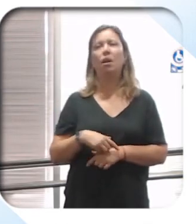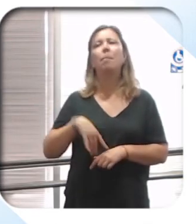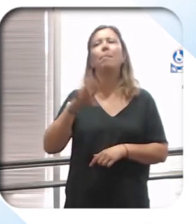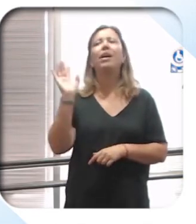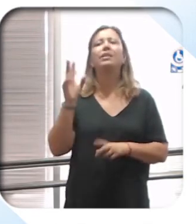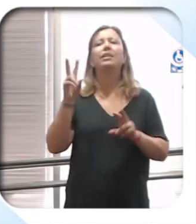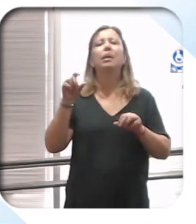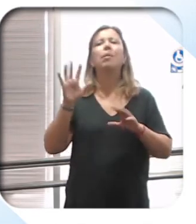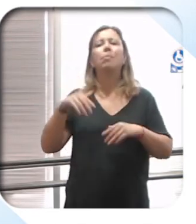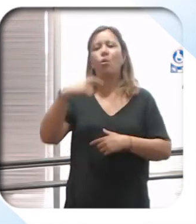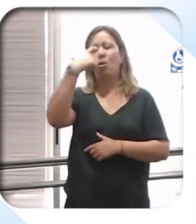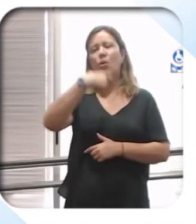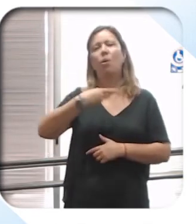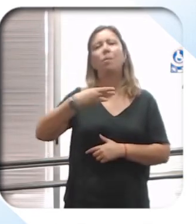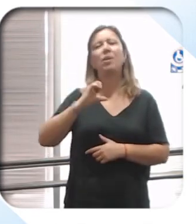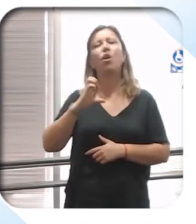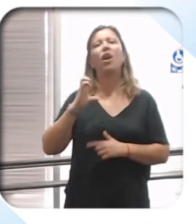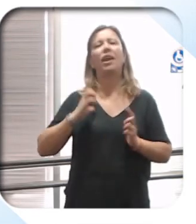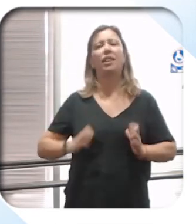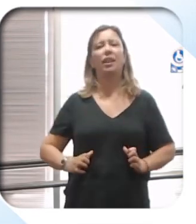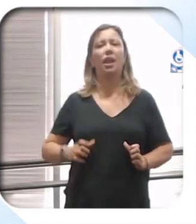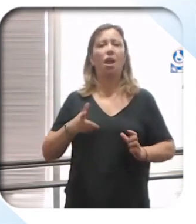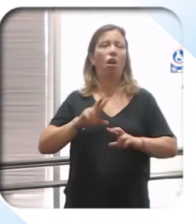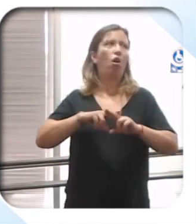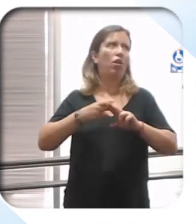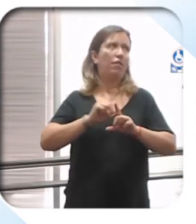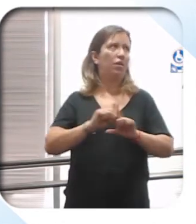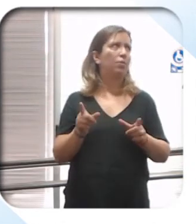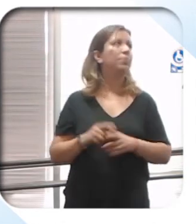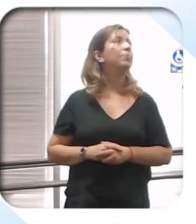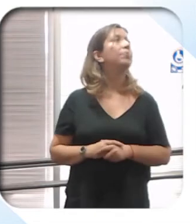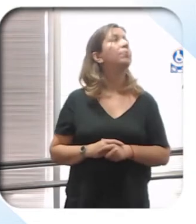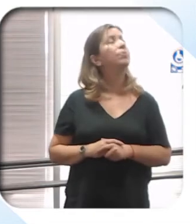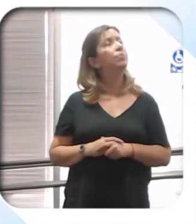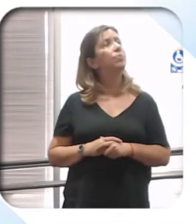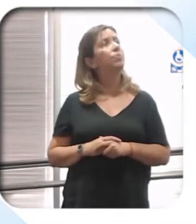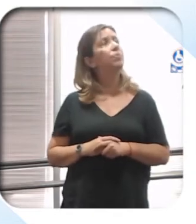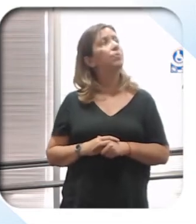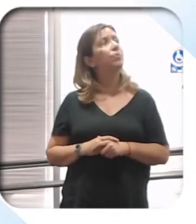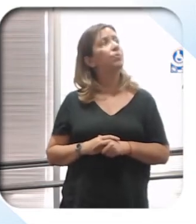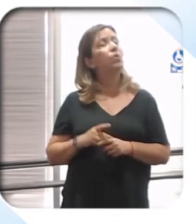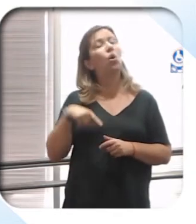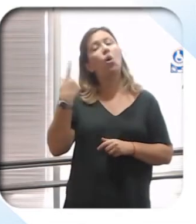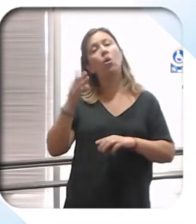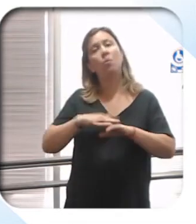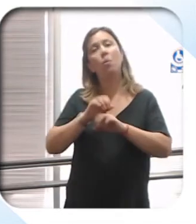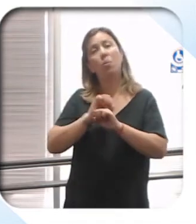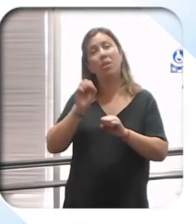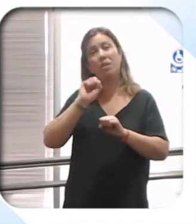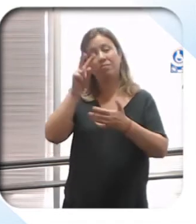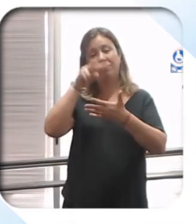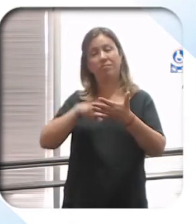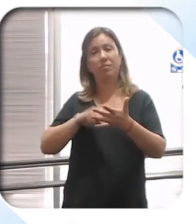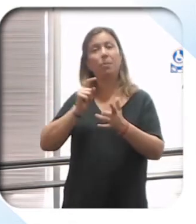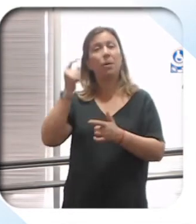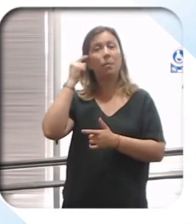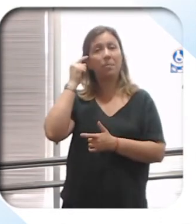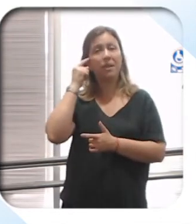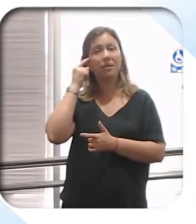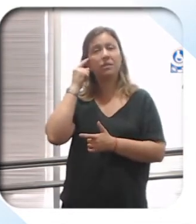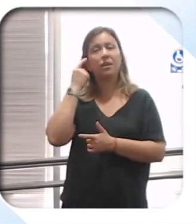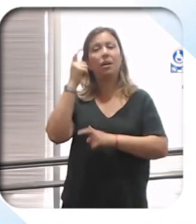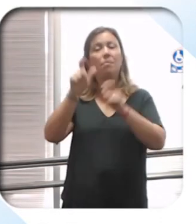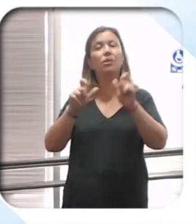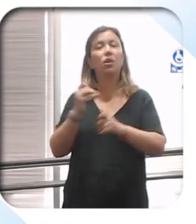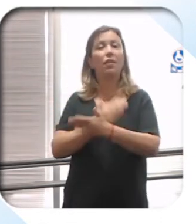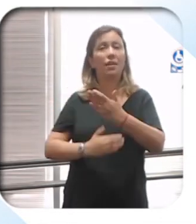Va más de la mano de la bioética, ¿verdad? Bueno, esta no la voy a repetir, pero sí me parece que está bueno en otro momento leerla, que la piensen pensando en una persona